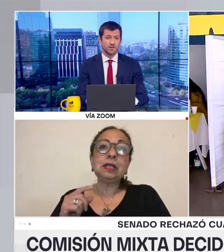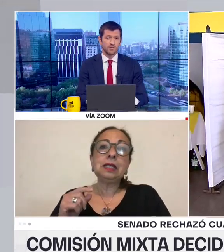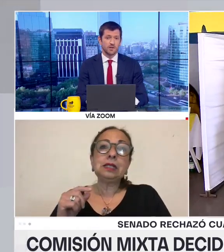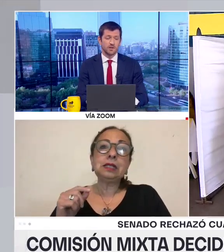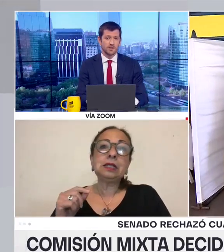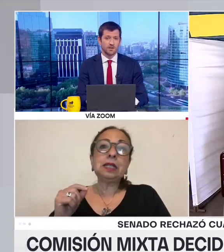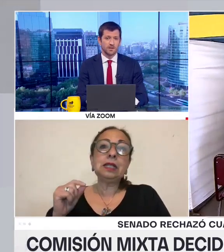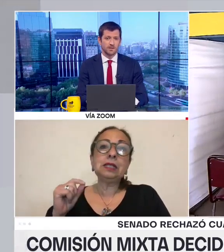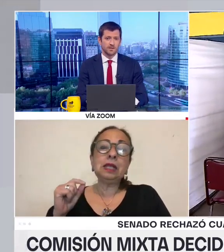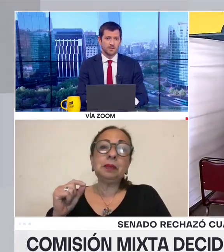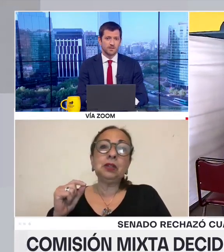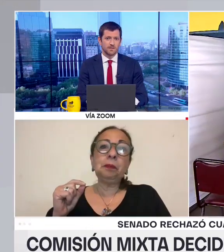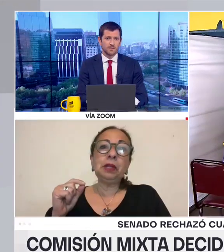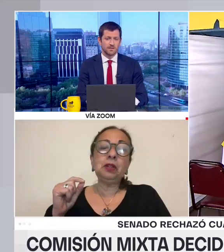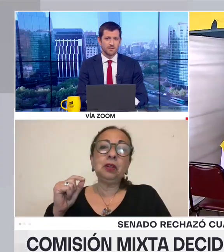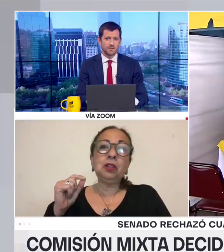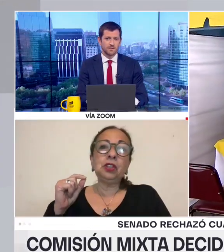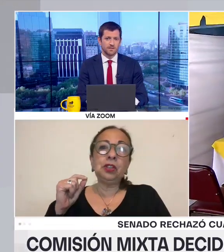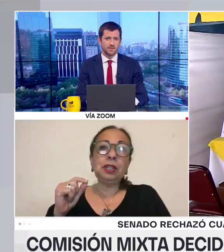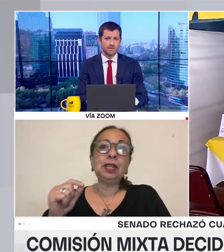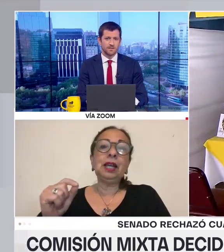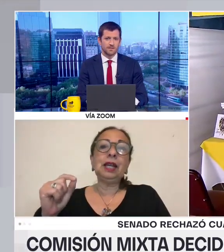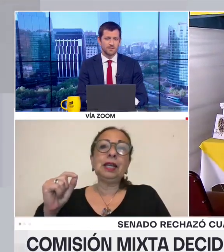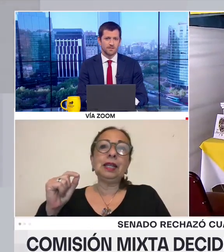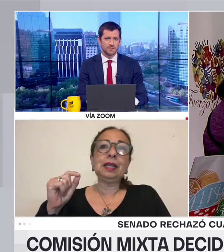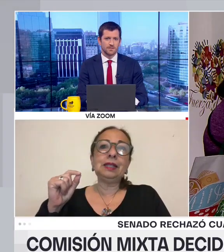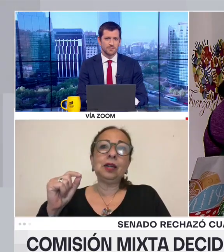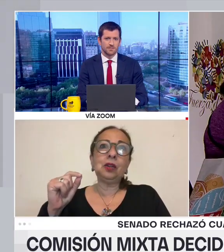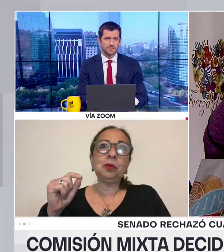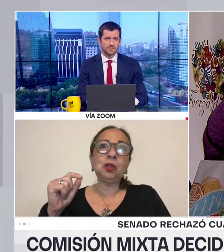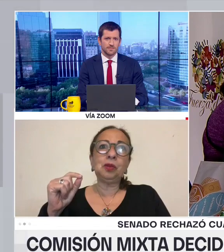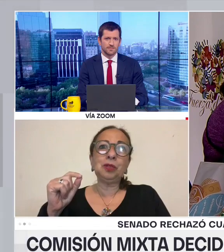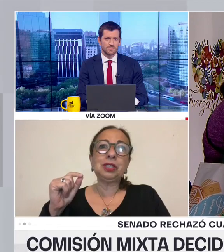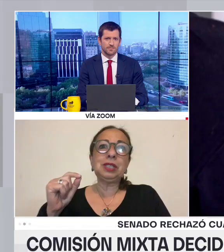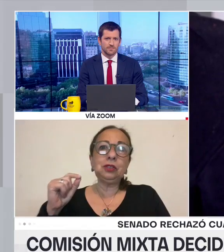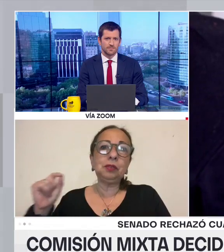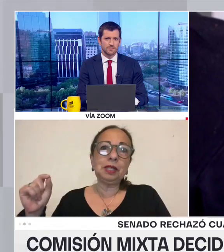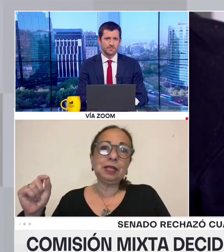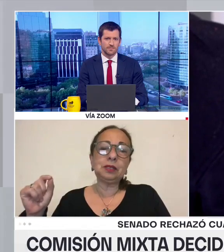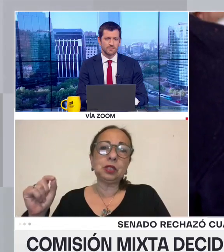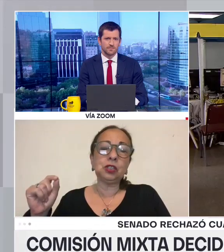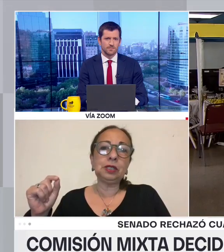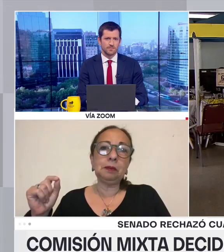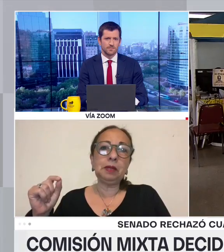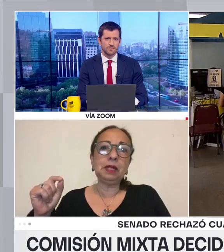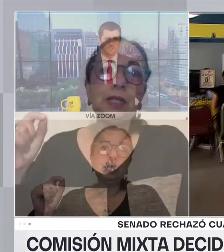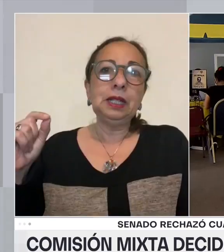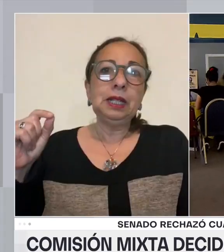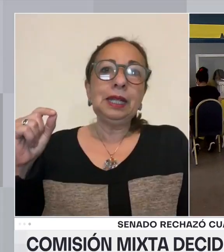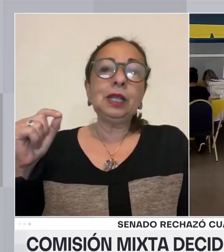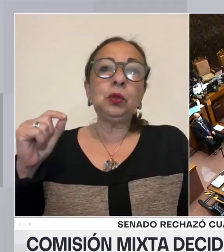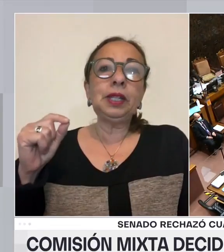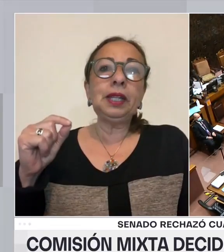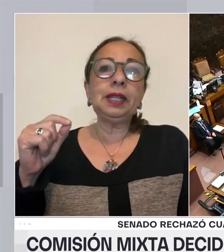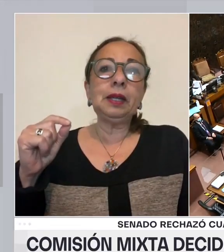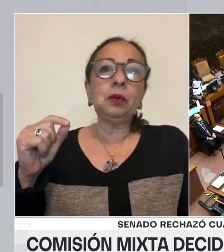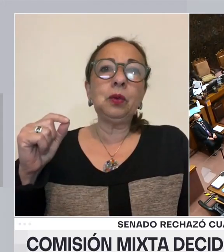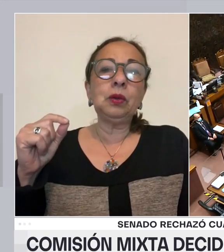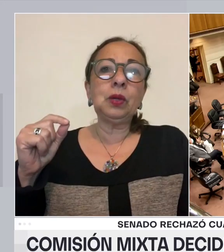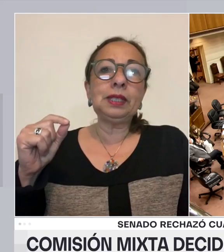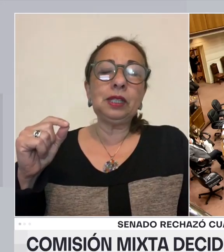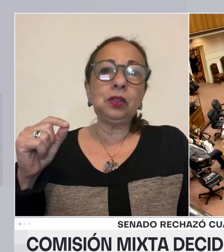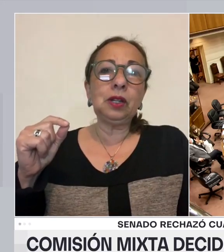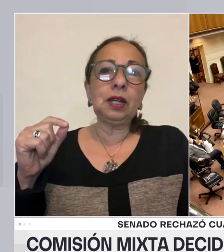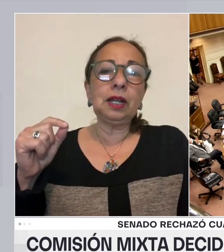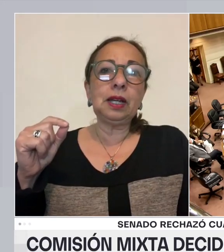ya no aprobó usted, diputada. Sí, sí, pero lo que hoy día está como síntoma de la situación también es que tú tienes que,